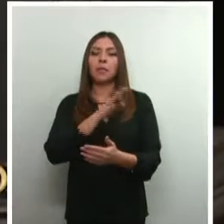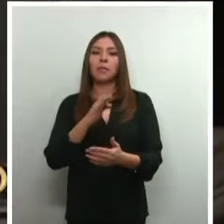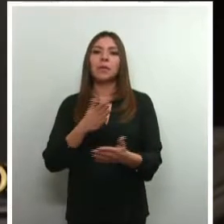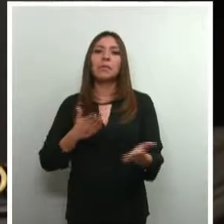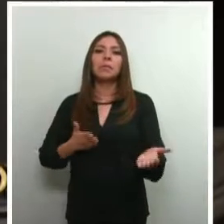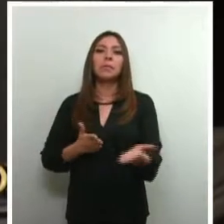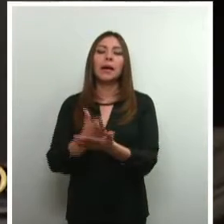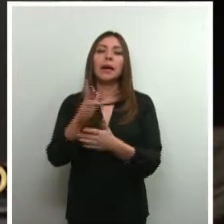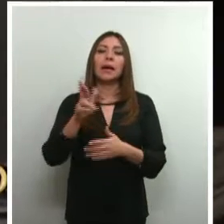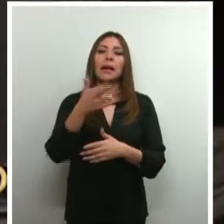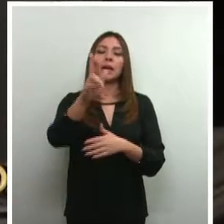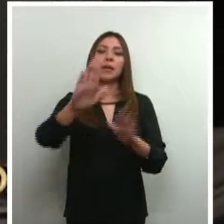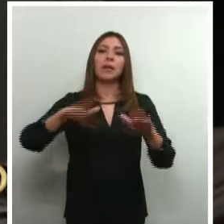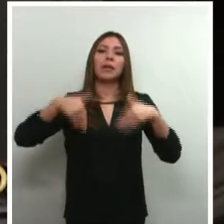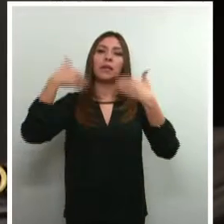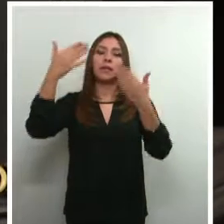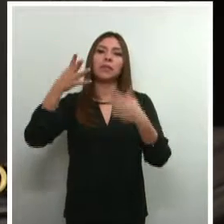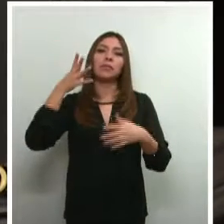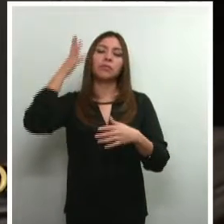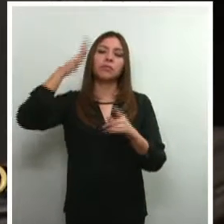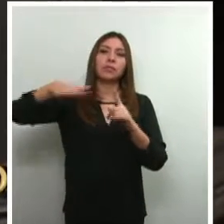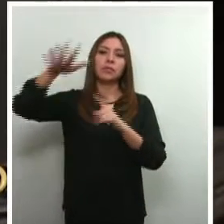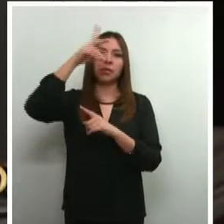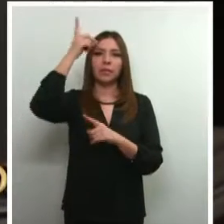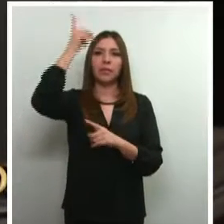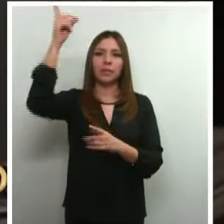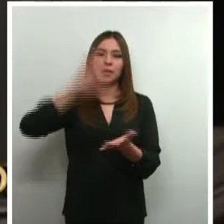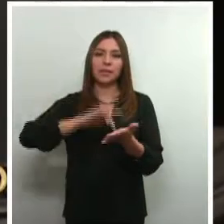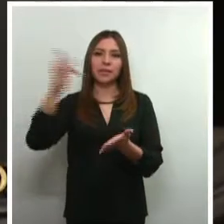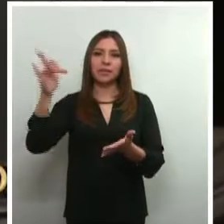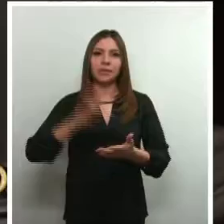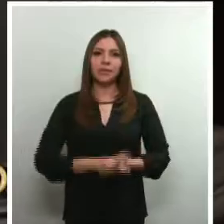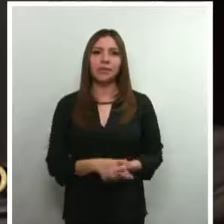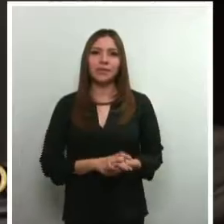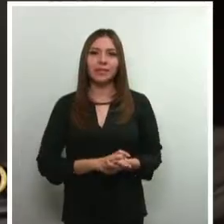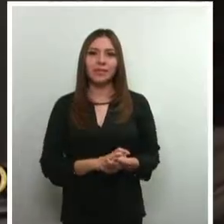río para llegar al paraíso de Dios. Gracias.